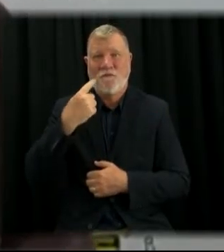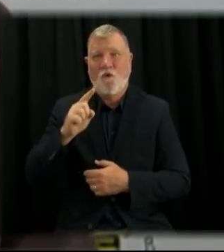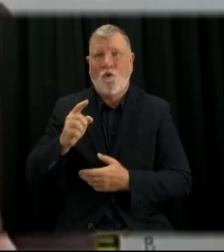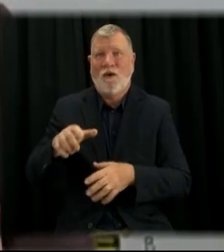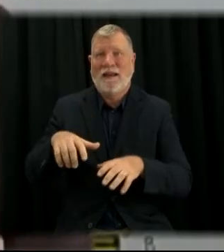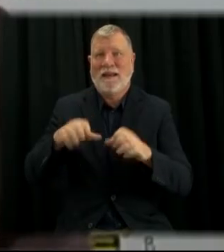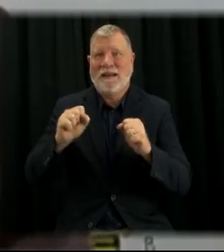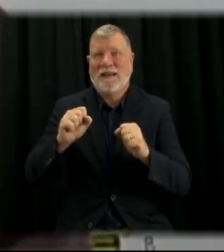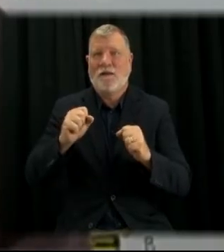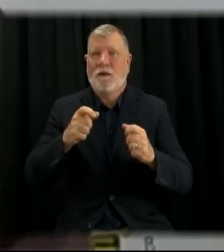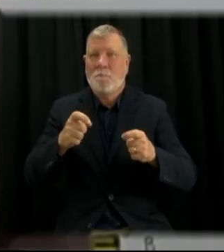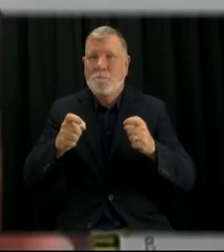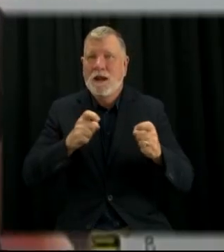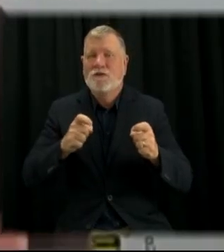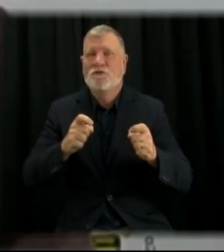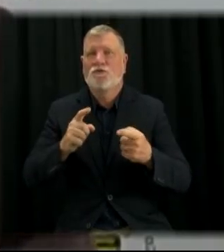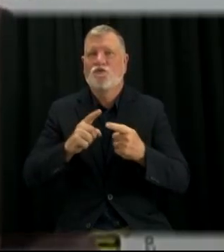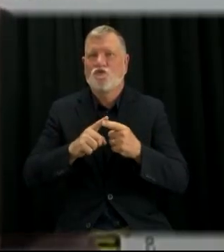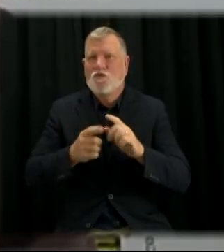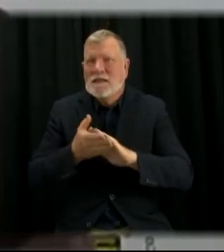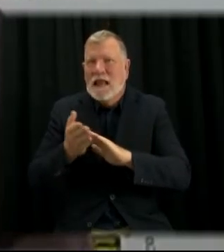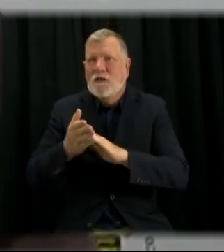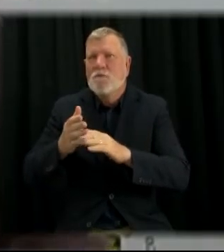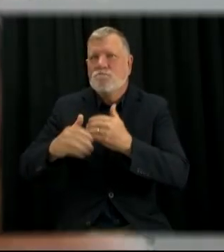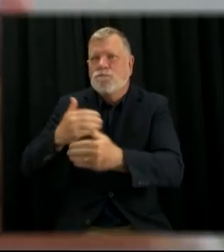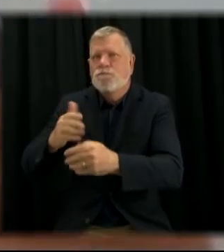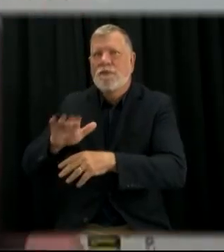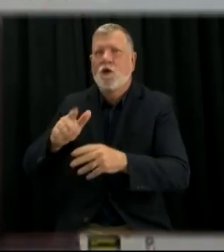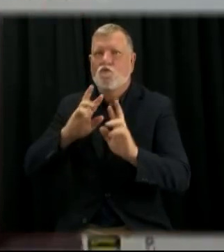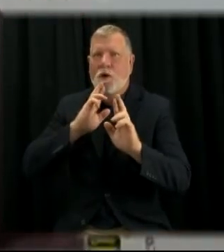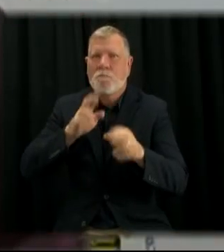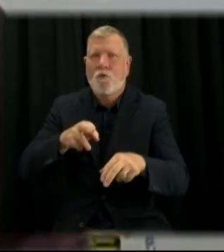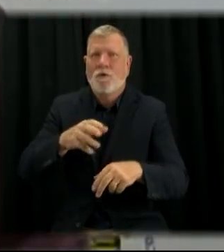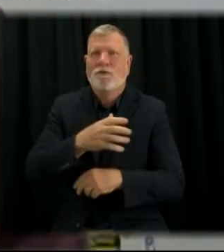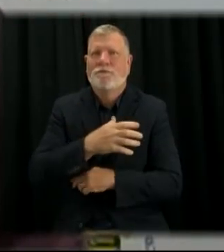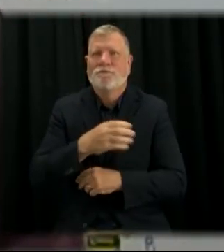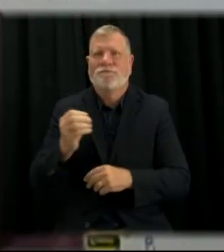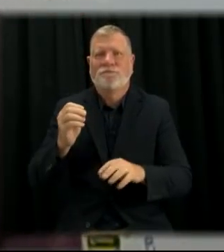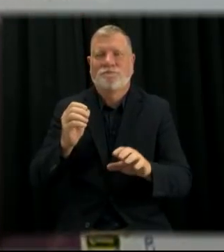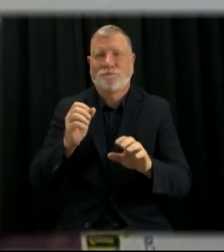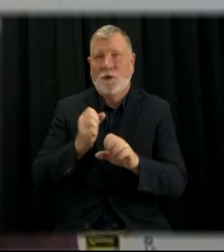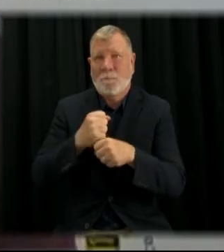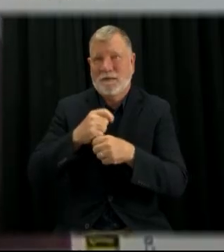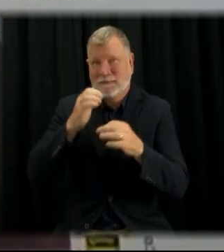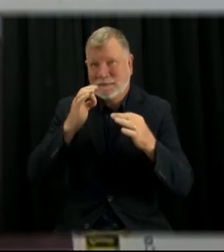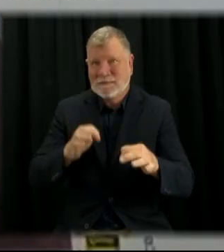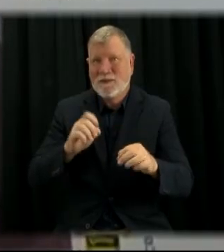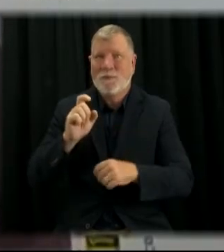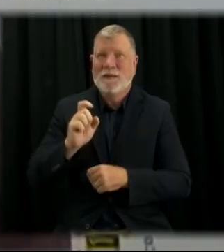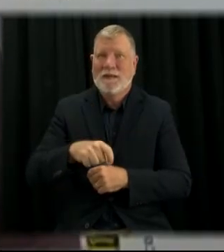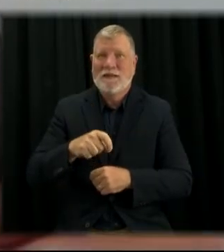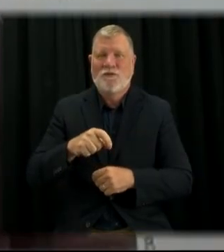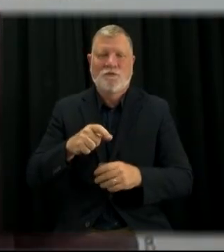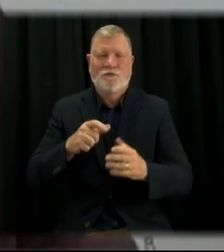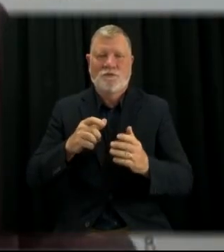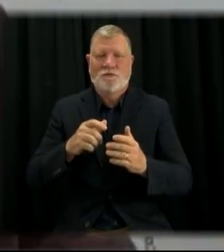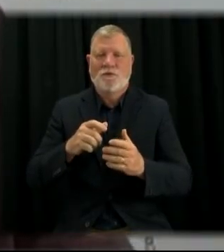gerencia media para tomar decisión, para acelerar los informes, para acelerar esas decisiones